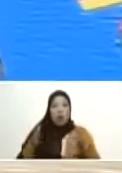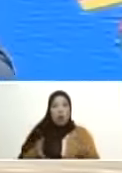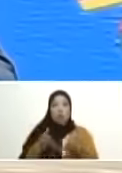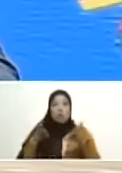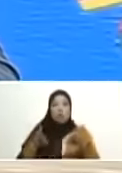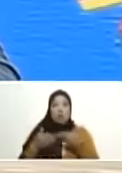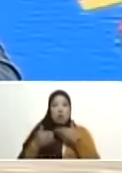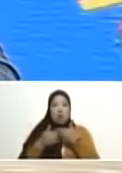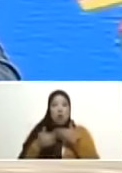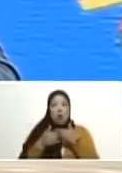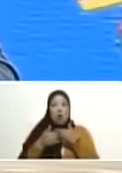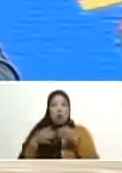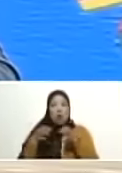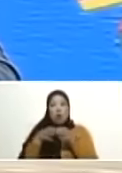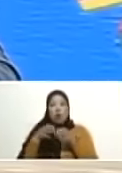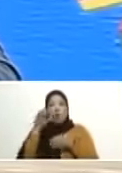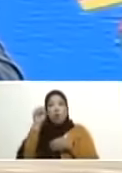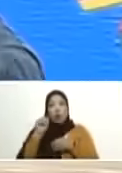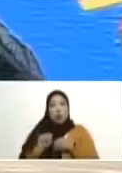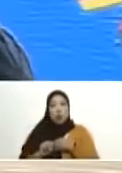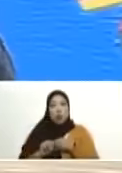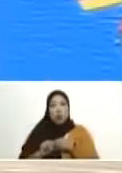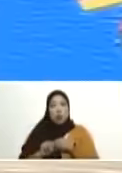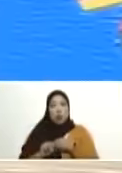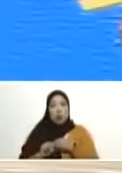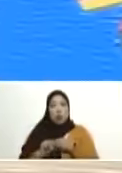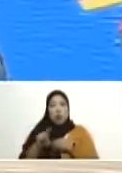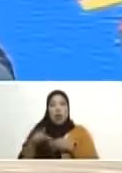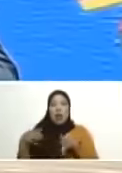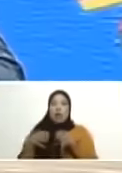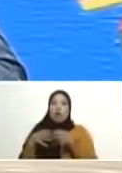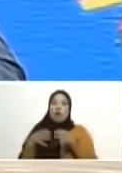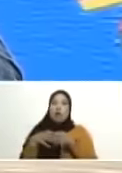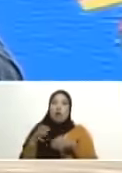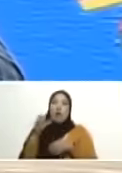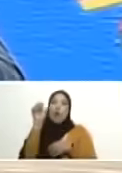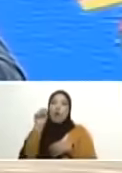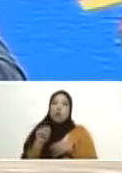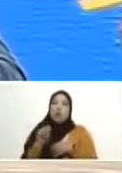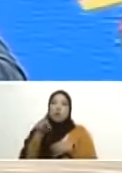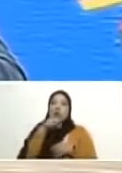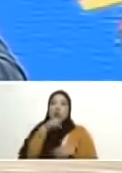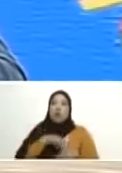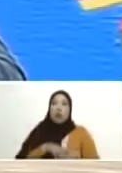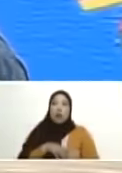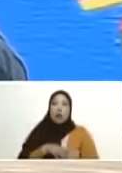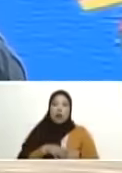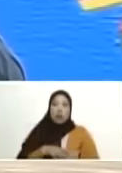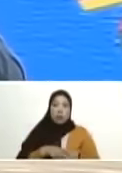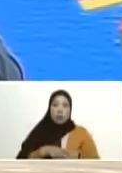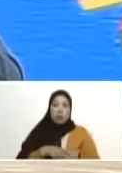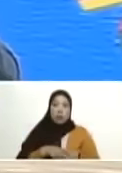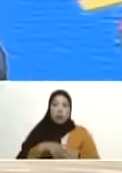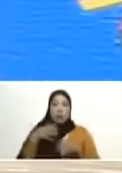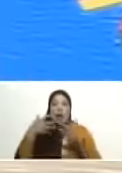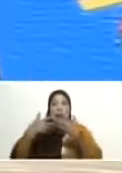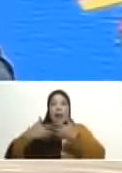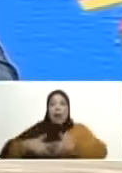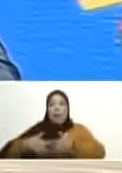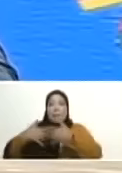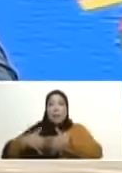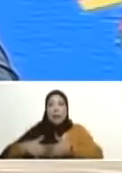provocaciones del Comando Sur, de provocaciones con licencias espurias a la ExxonMobil y a